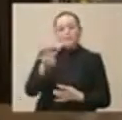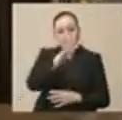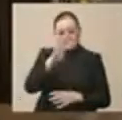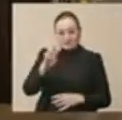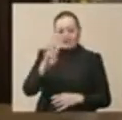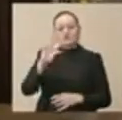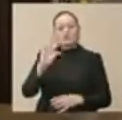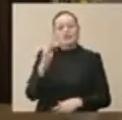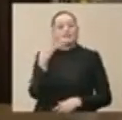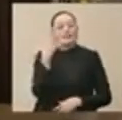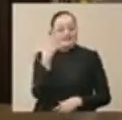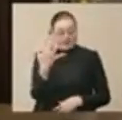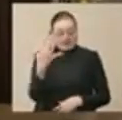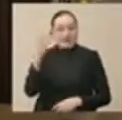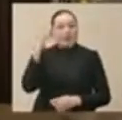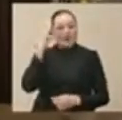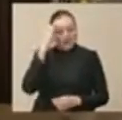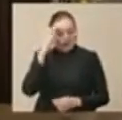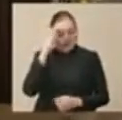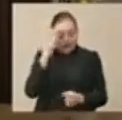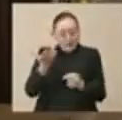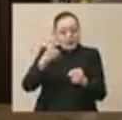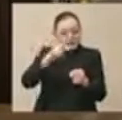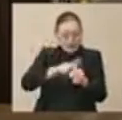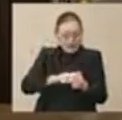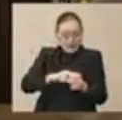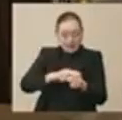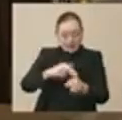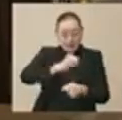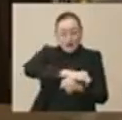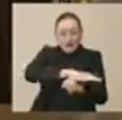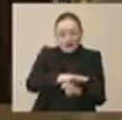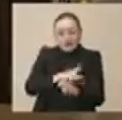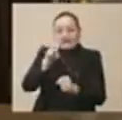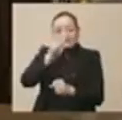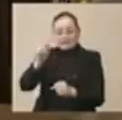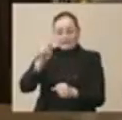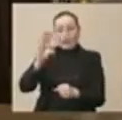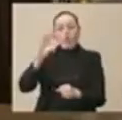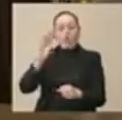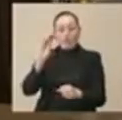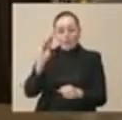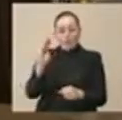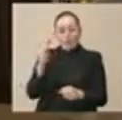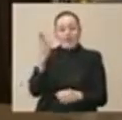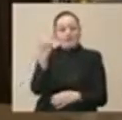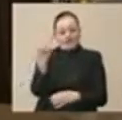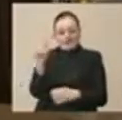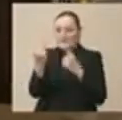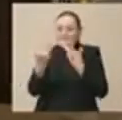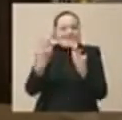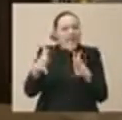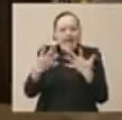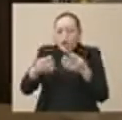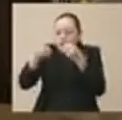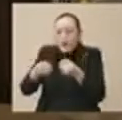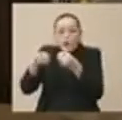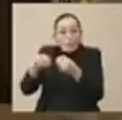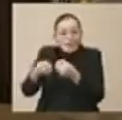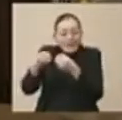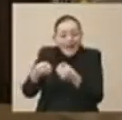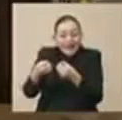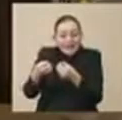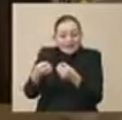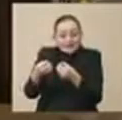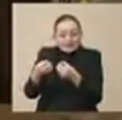de un total de 445 camas disponibles para atender pacientes con 199 se encuentran